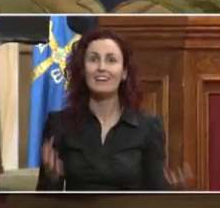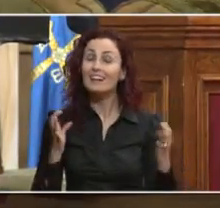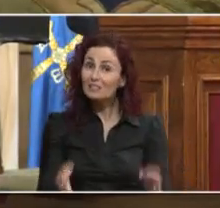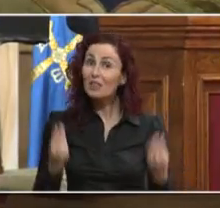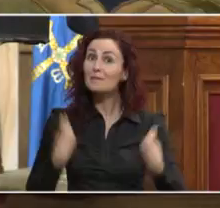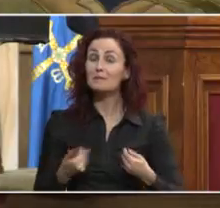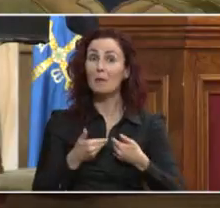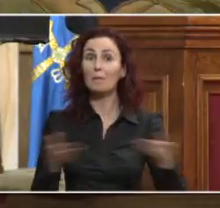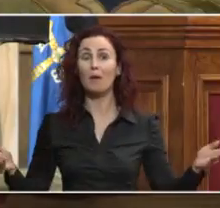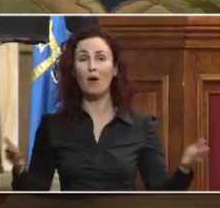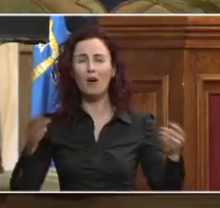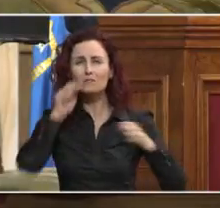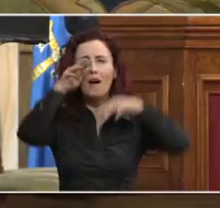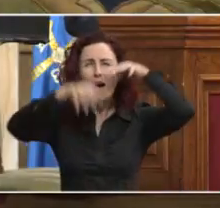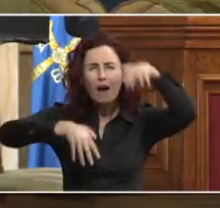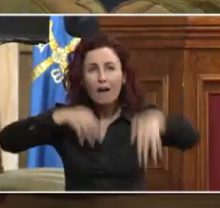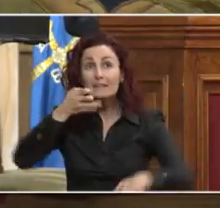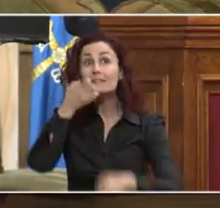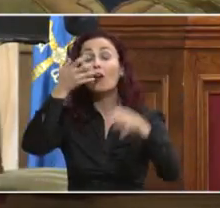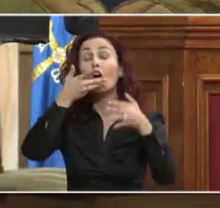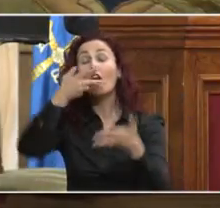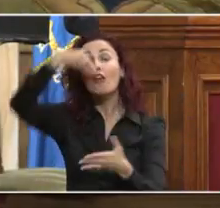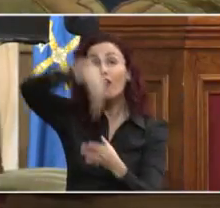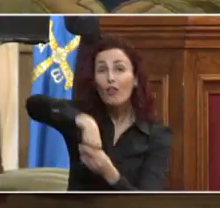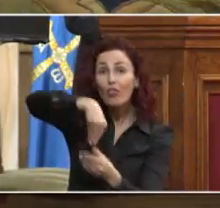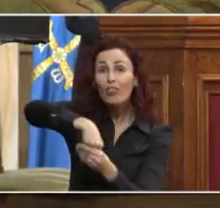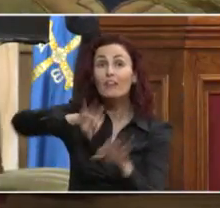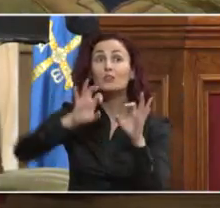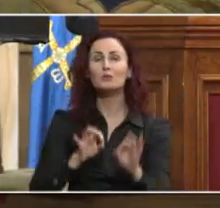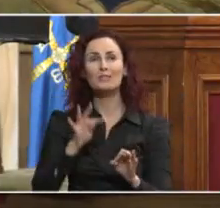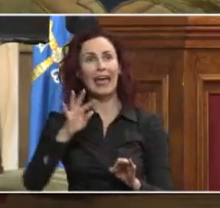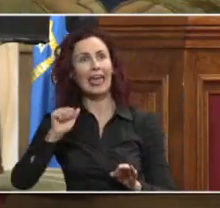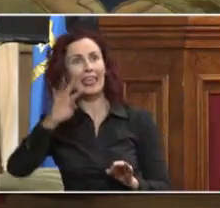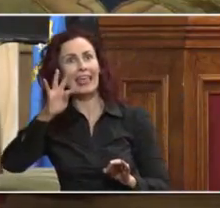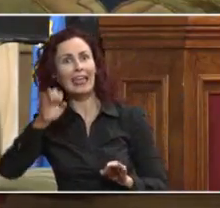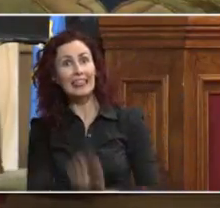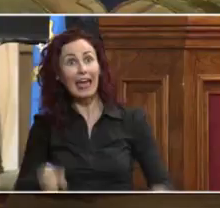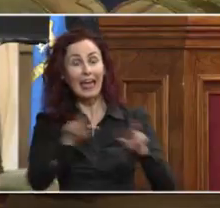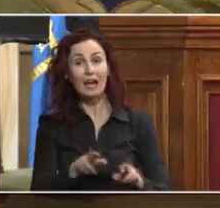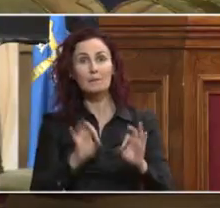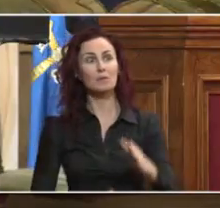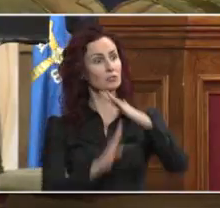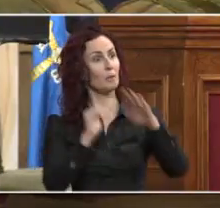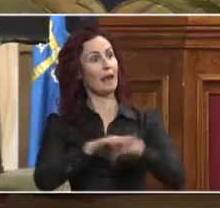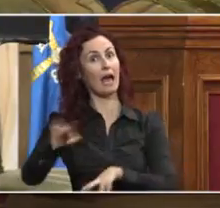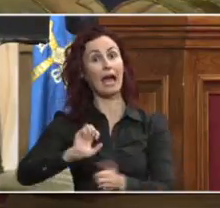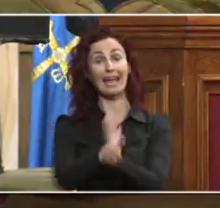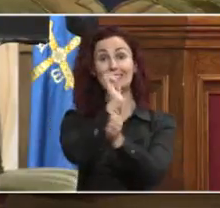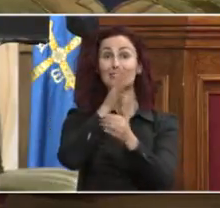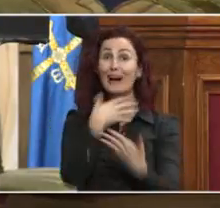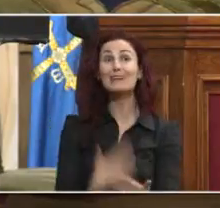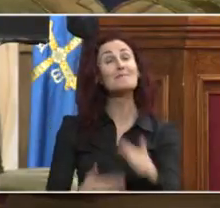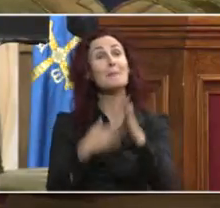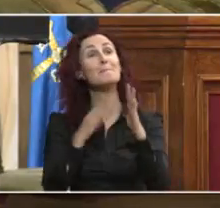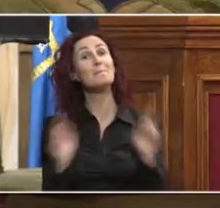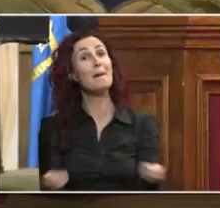Cassirer habría llorado de emoción si conociera las obras en las que incluso el tarareo tiene significado. Ya pararon para comprar queso y ahora pararán para